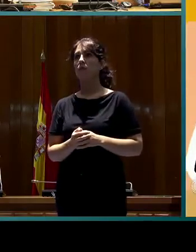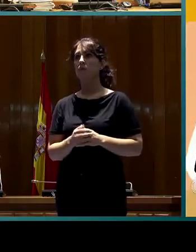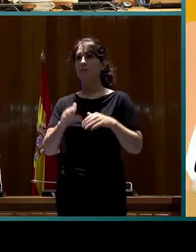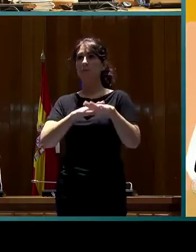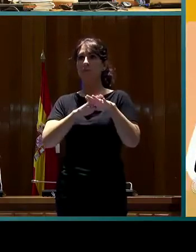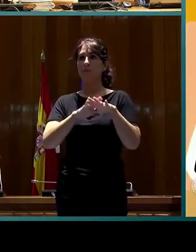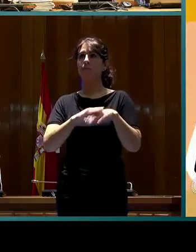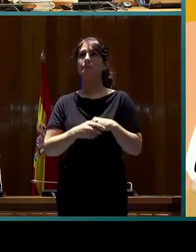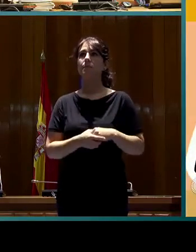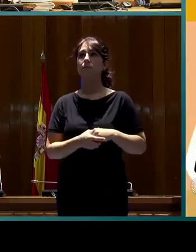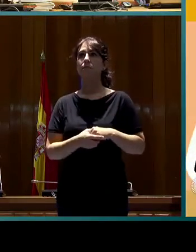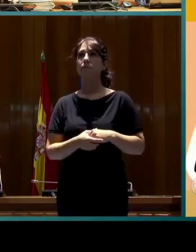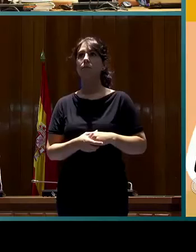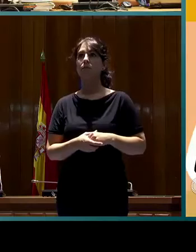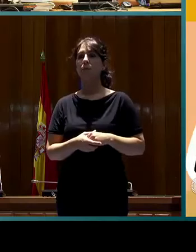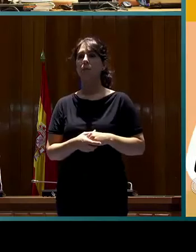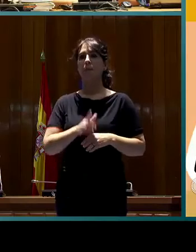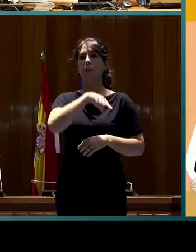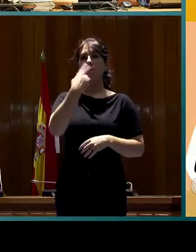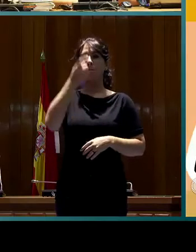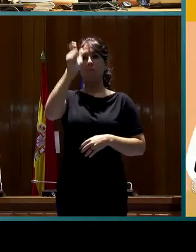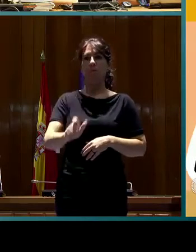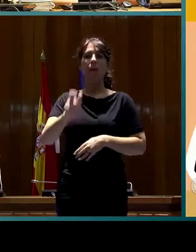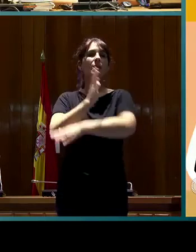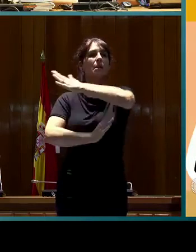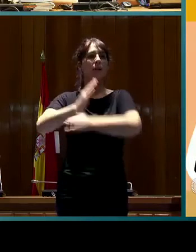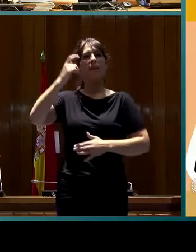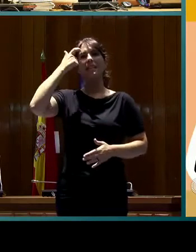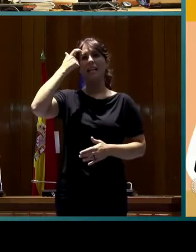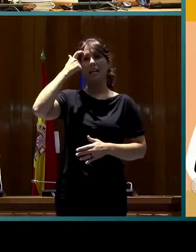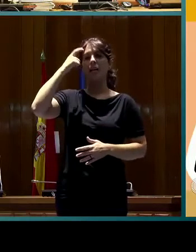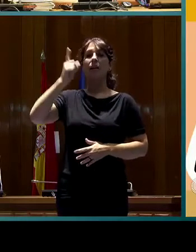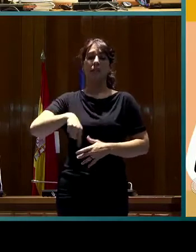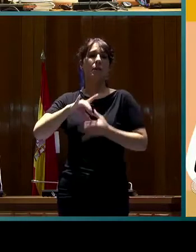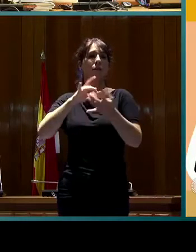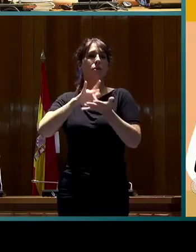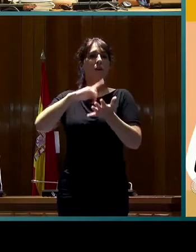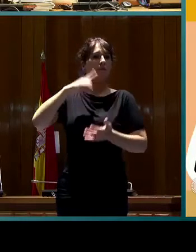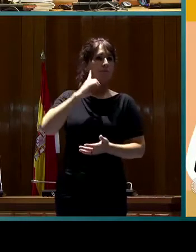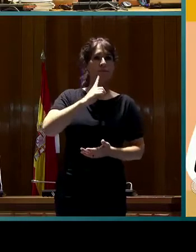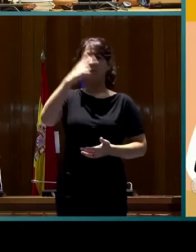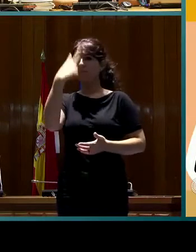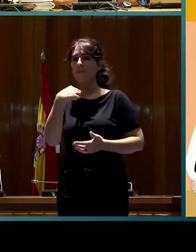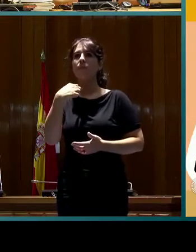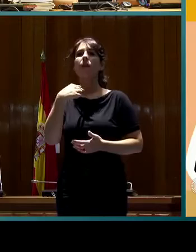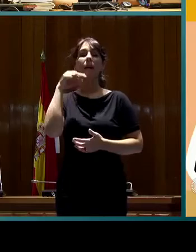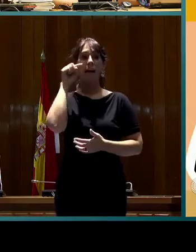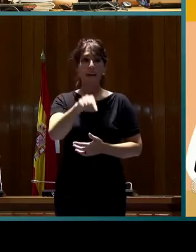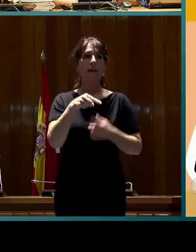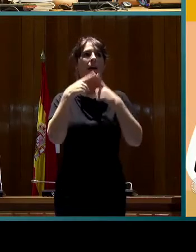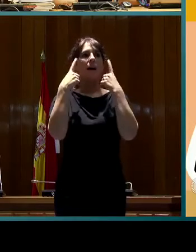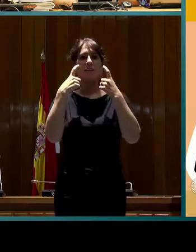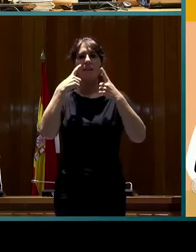perdón. Cuando hablamos de discapacidad psíquica y sensorial, sí que las necesidades de romper con estas